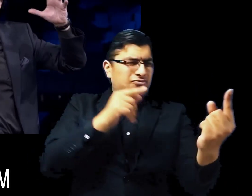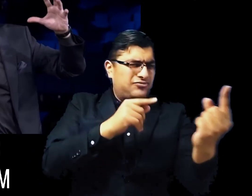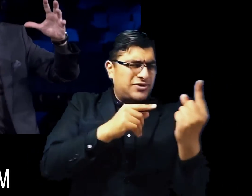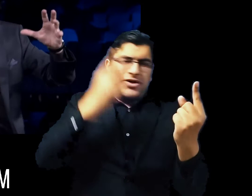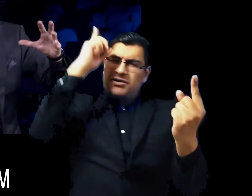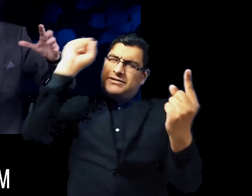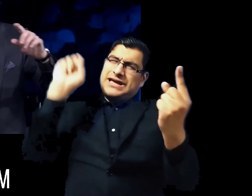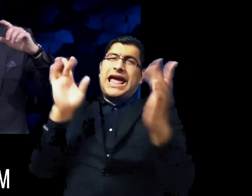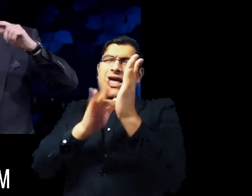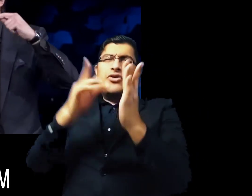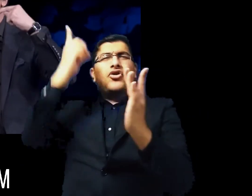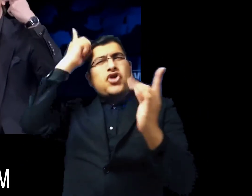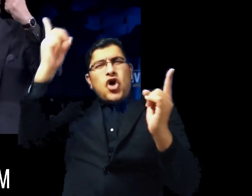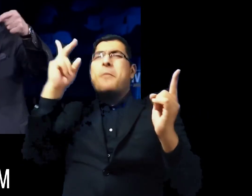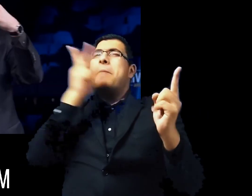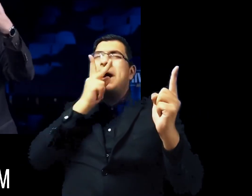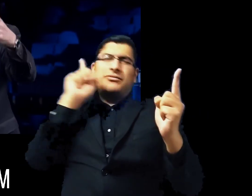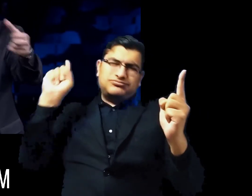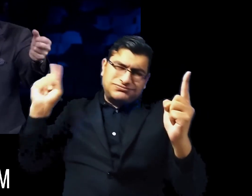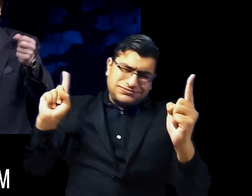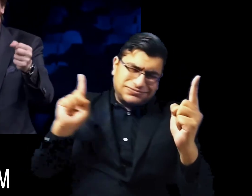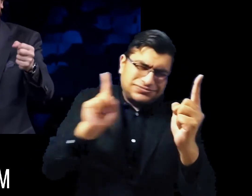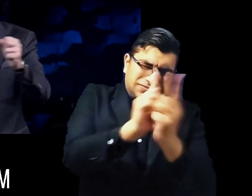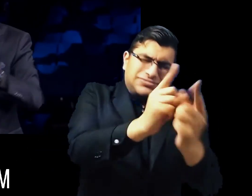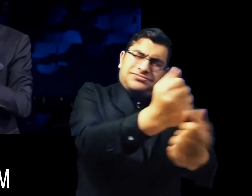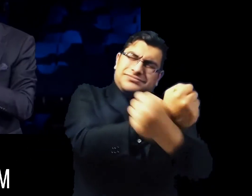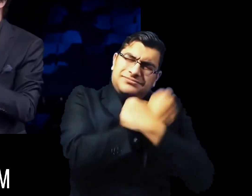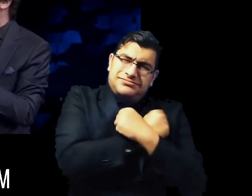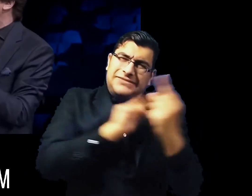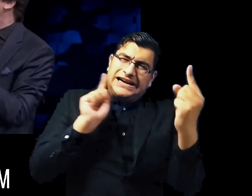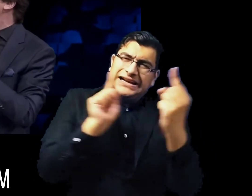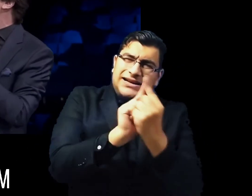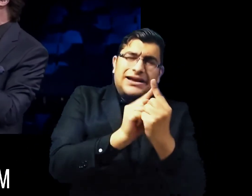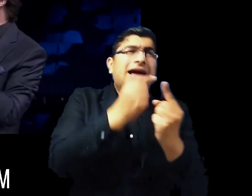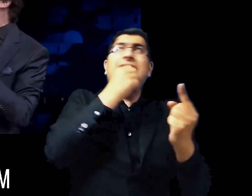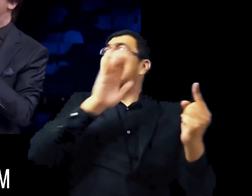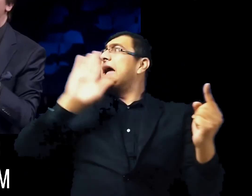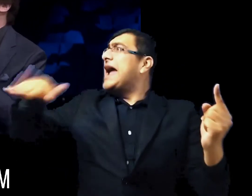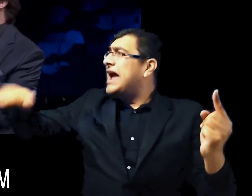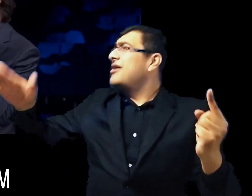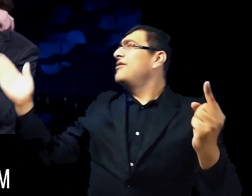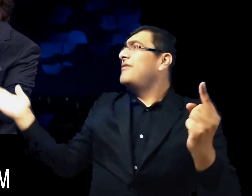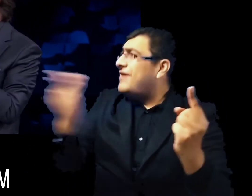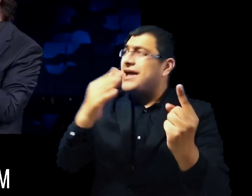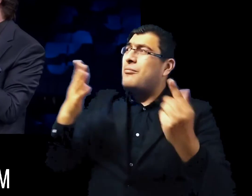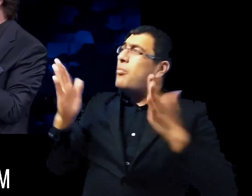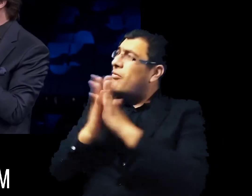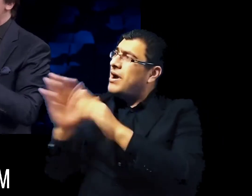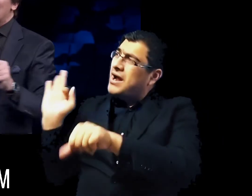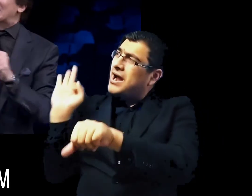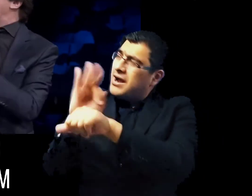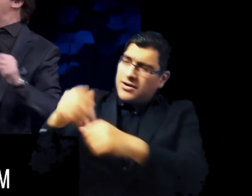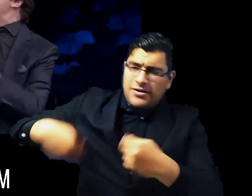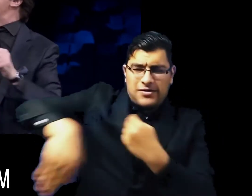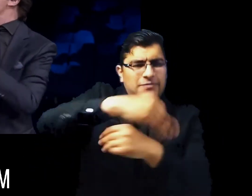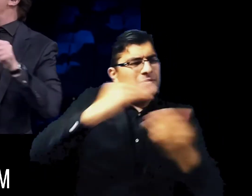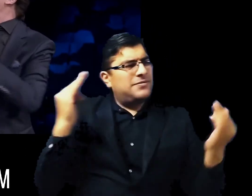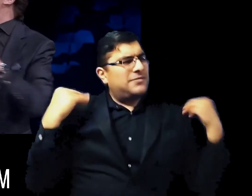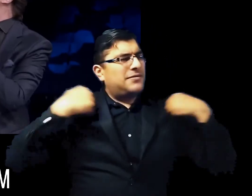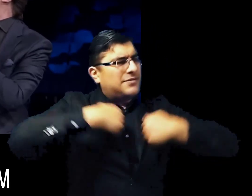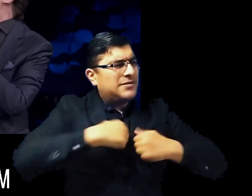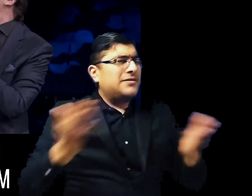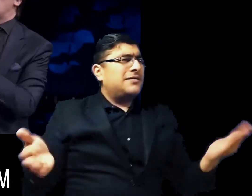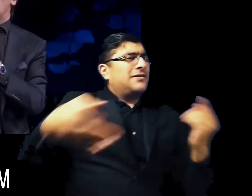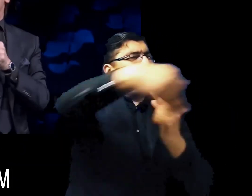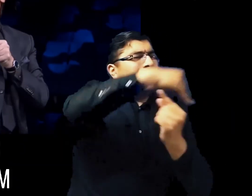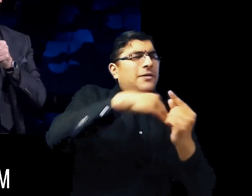sale corriendo a recibirte y mientras que va corriendo a abrazarte, está gritando, ¡ey, vístanlo! ¡Traigan el